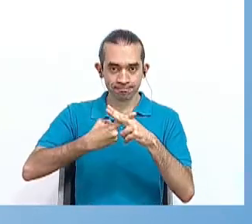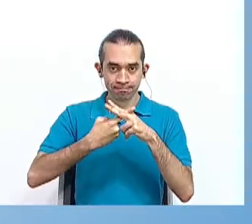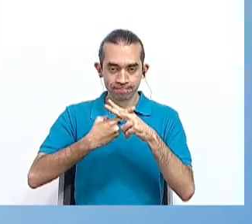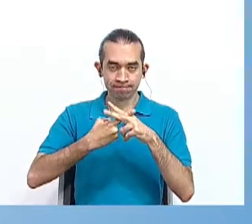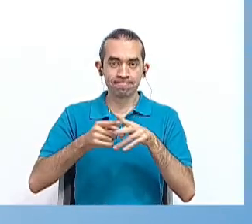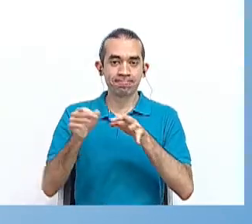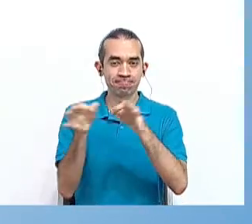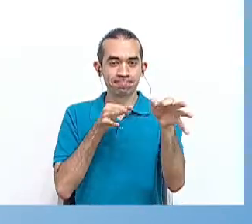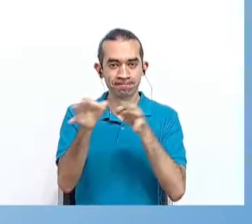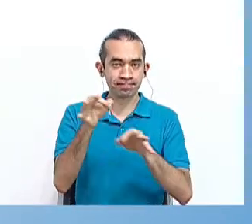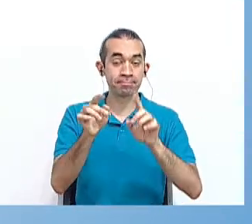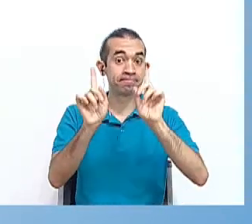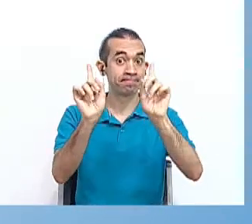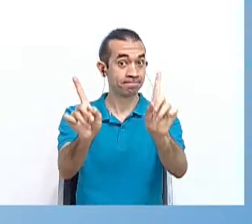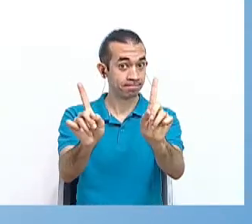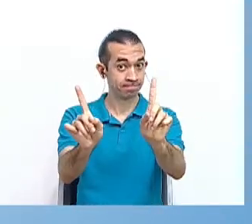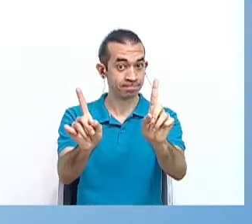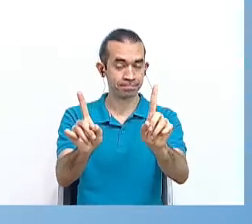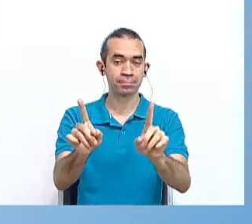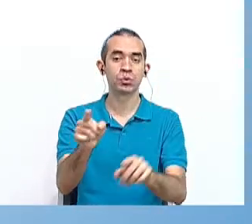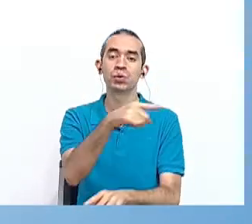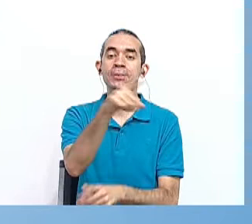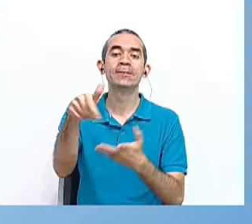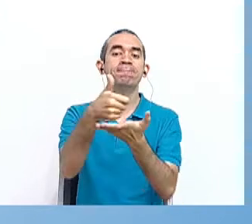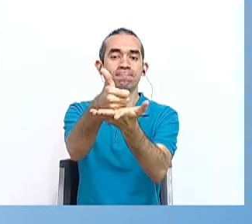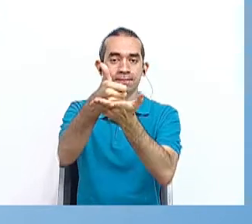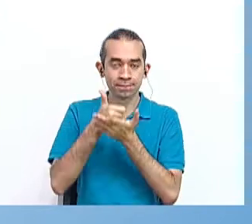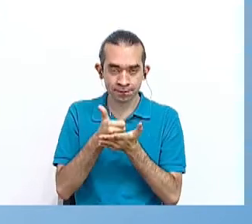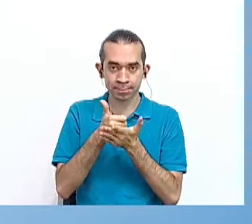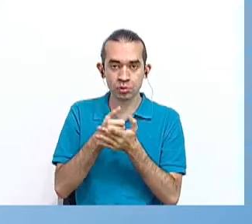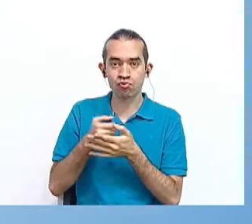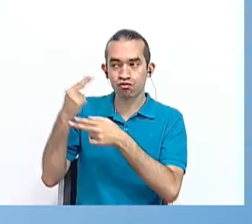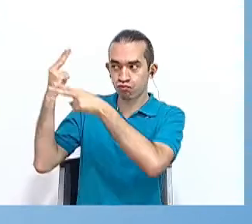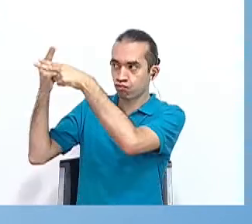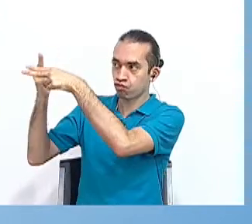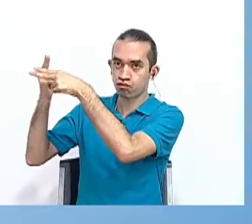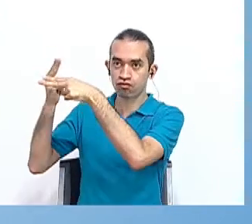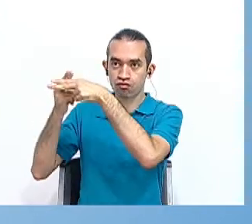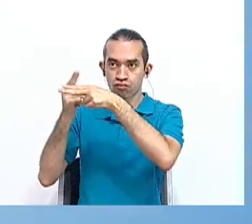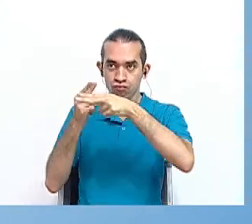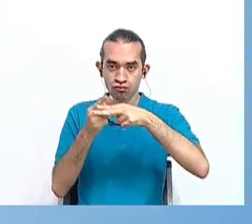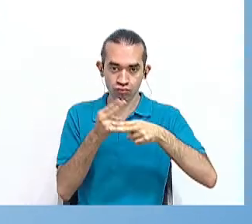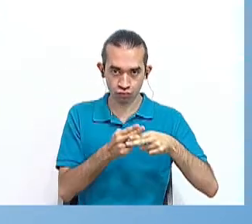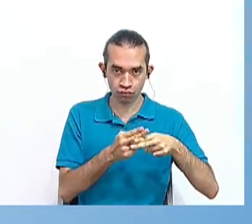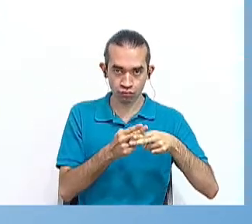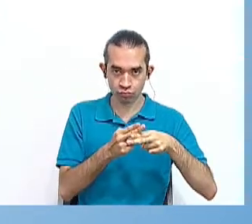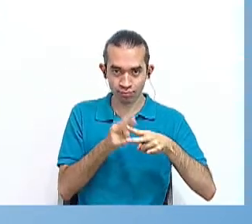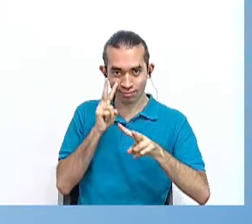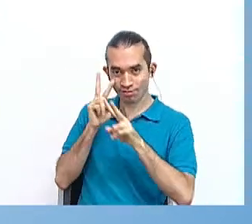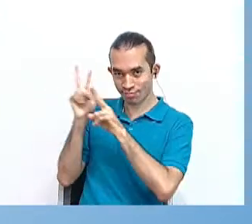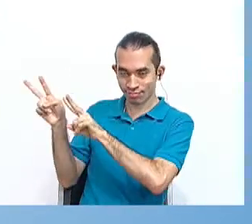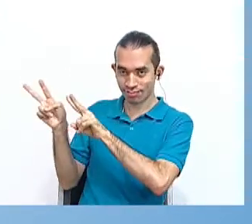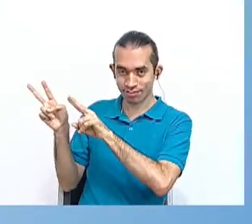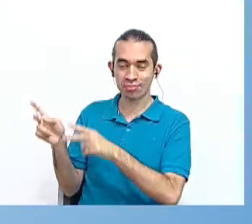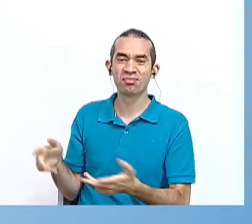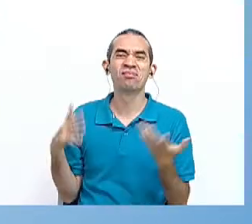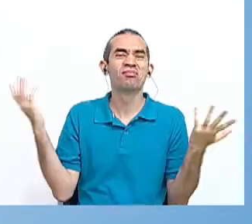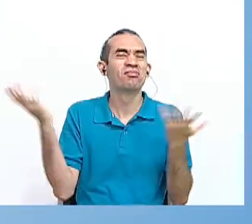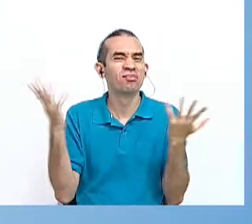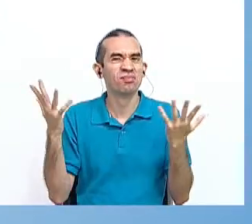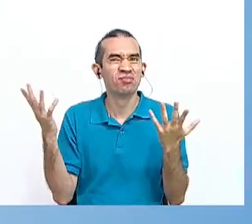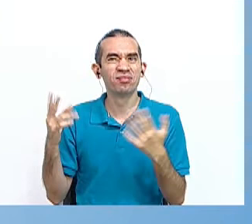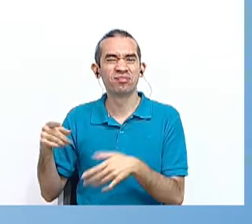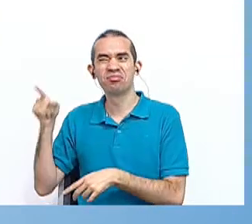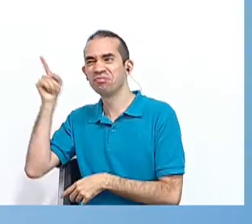esta explicación, pero antes me van a ayudar a darle el nombre a estas representaciones que vemos en pantalla. A ver, ¿qué